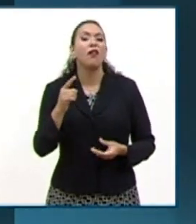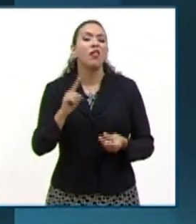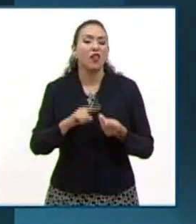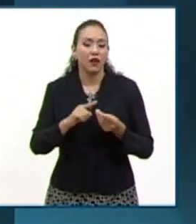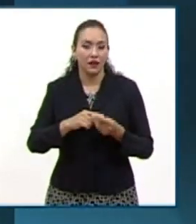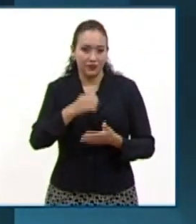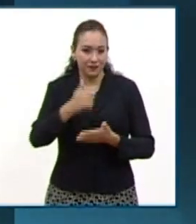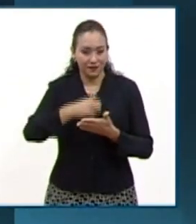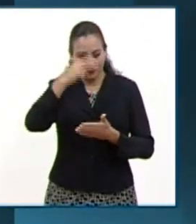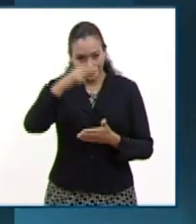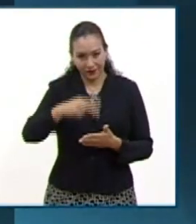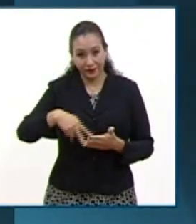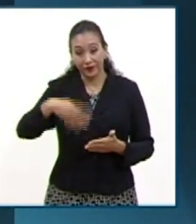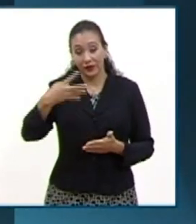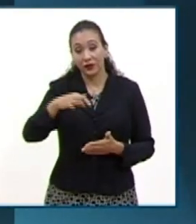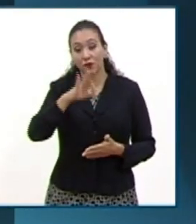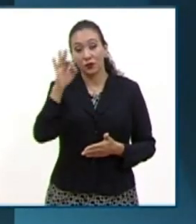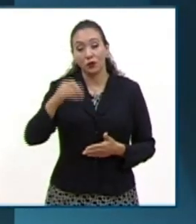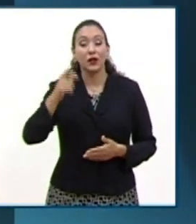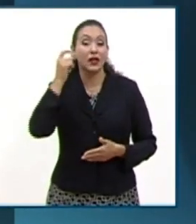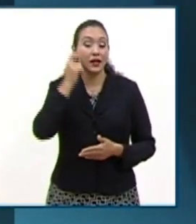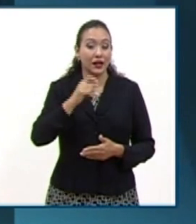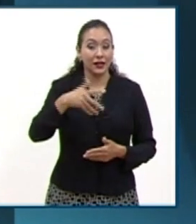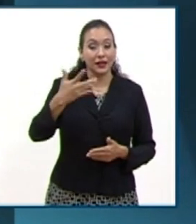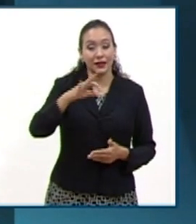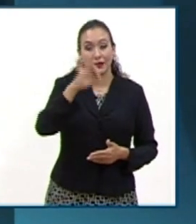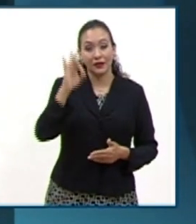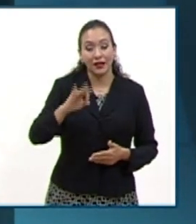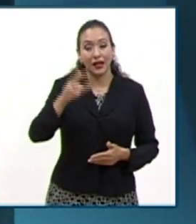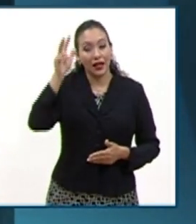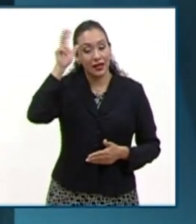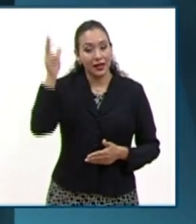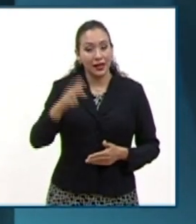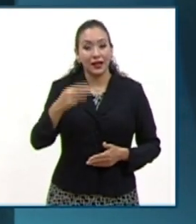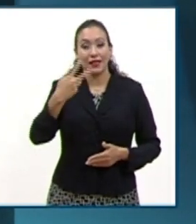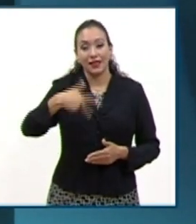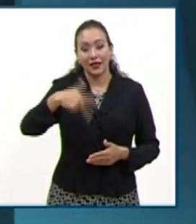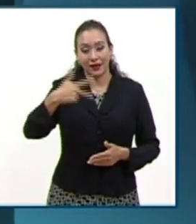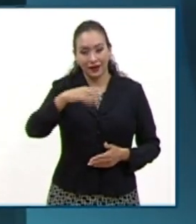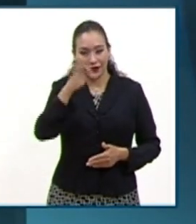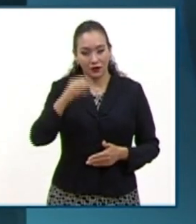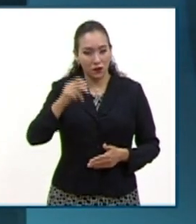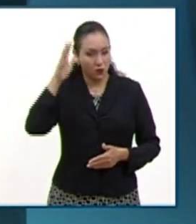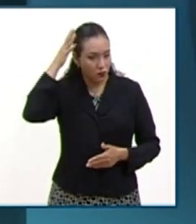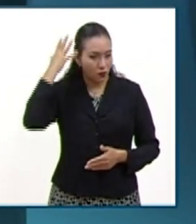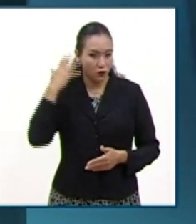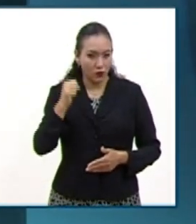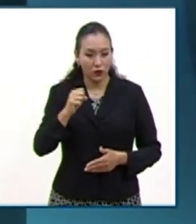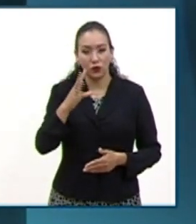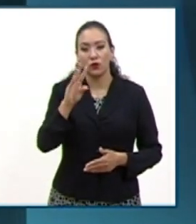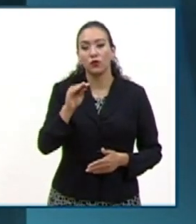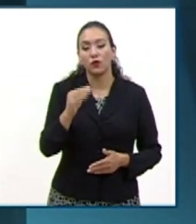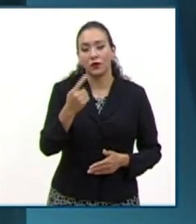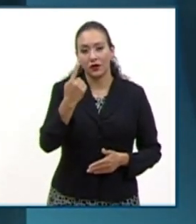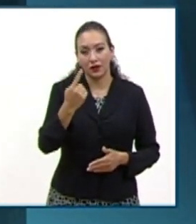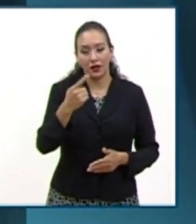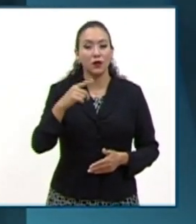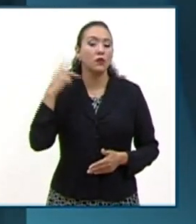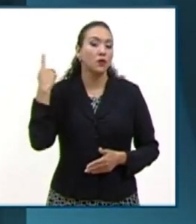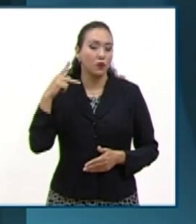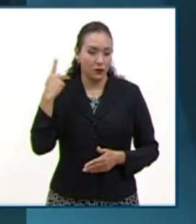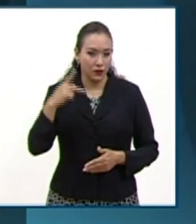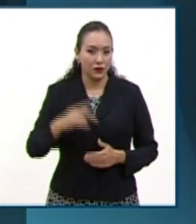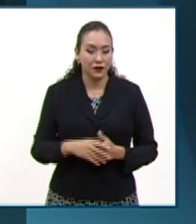México, 14% a Guerrero, 15% a Hidalgo, 13% a Morelos, 91% a Puebla